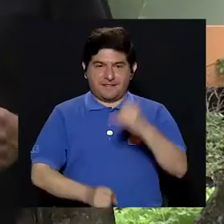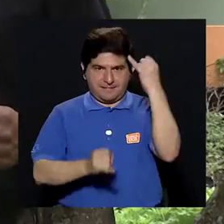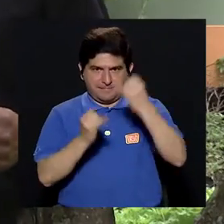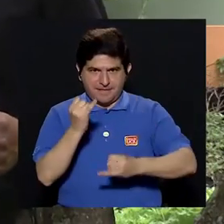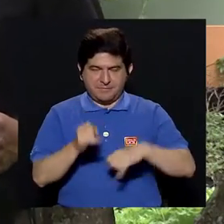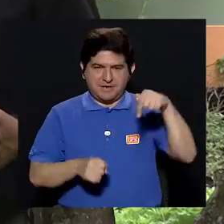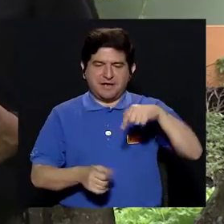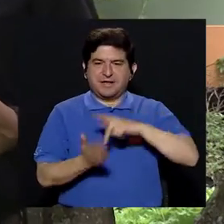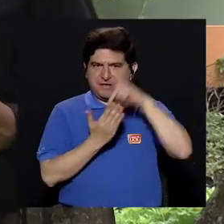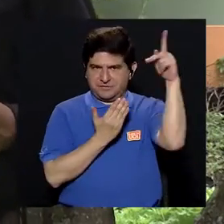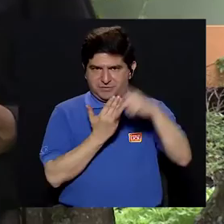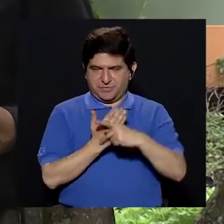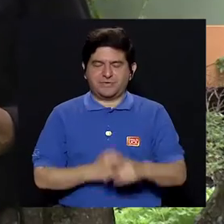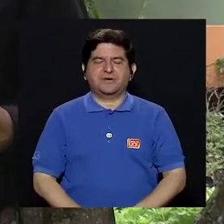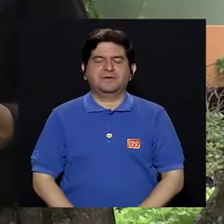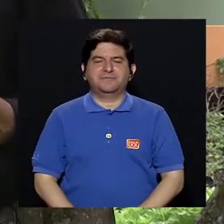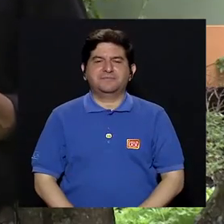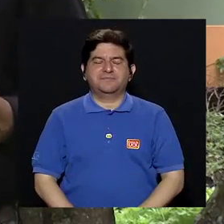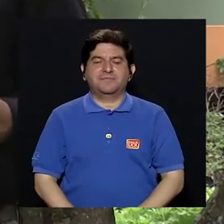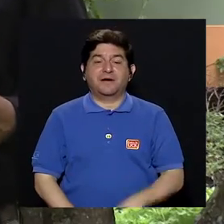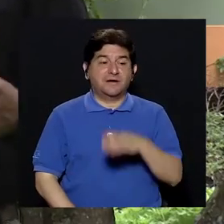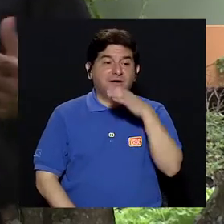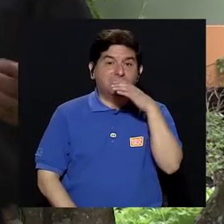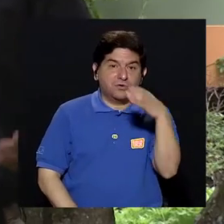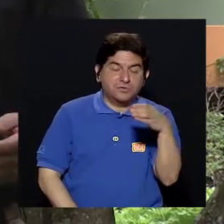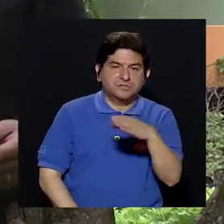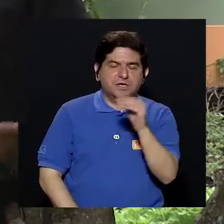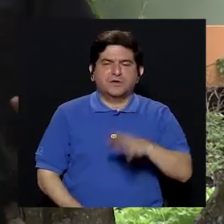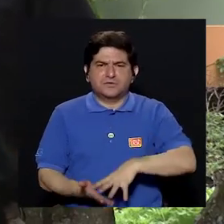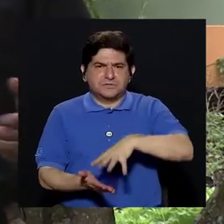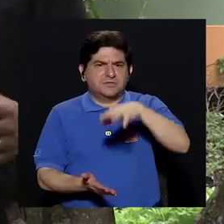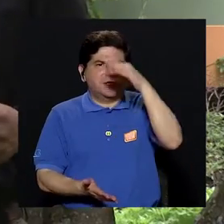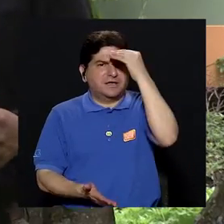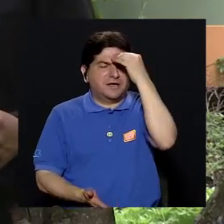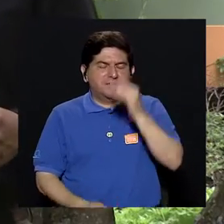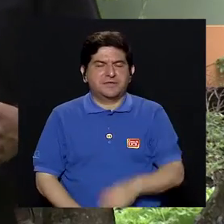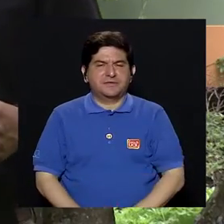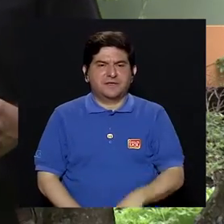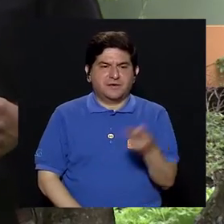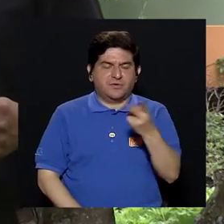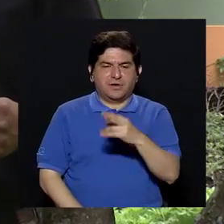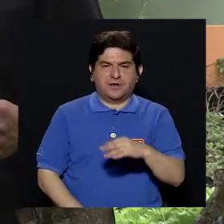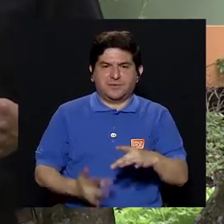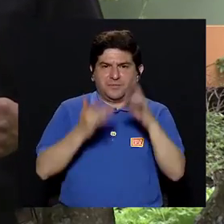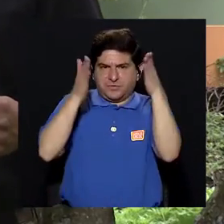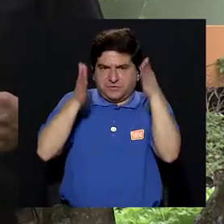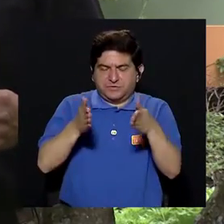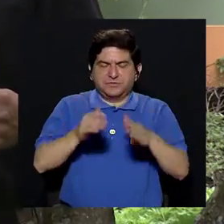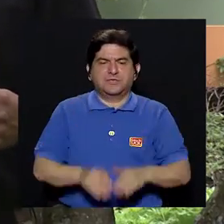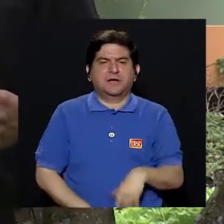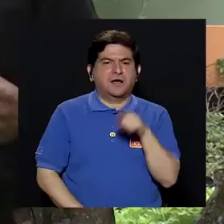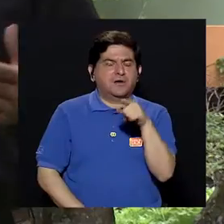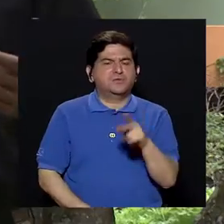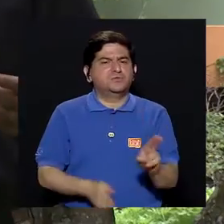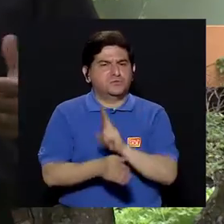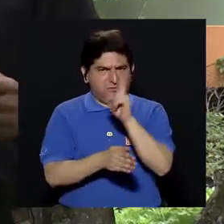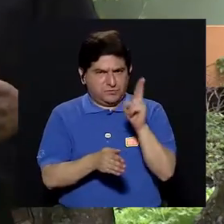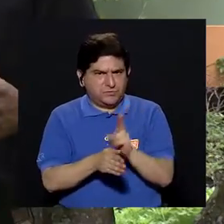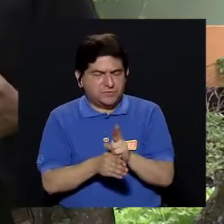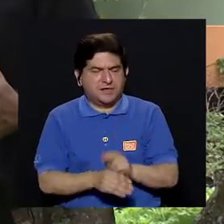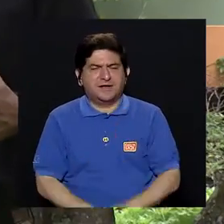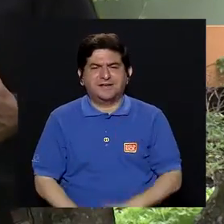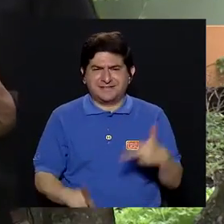Con esto concluimos el capítulo de hoy, esperando que las recomendaciones y lo aprendido con nuestros expertos les puedan ser